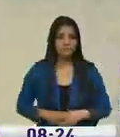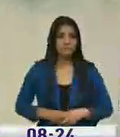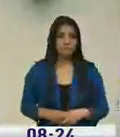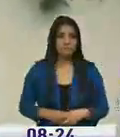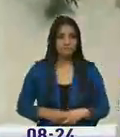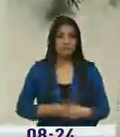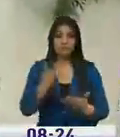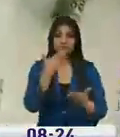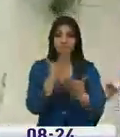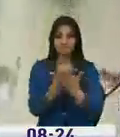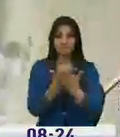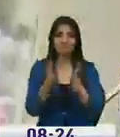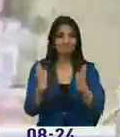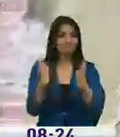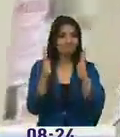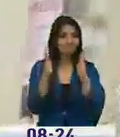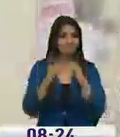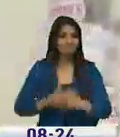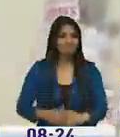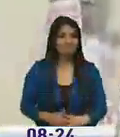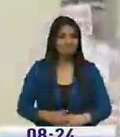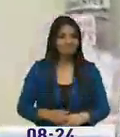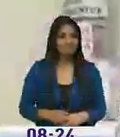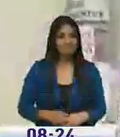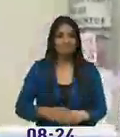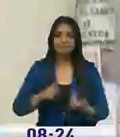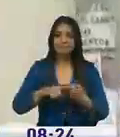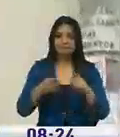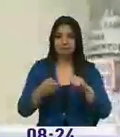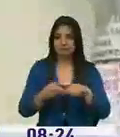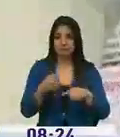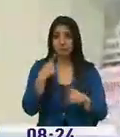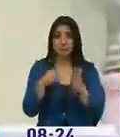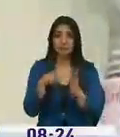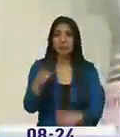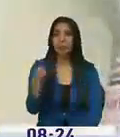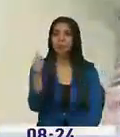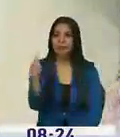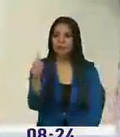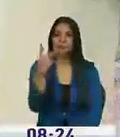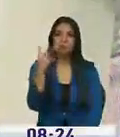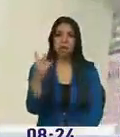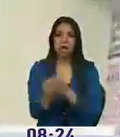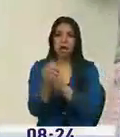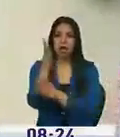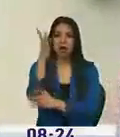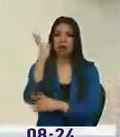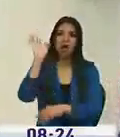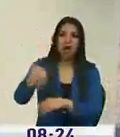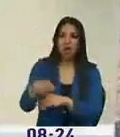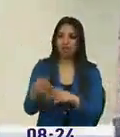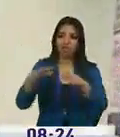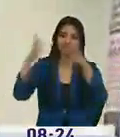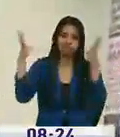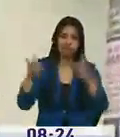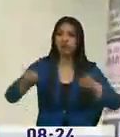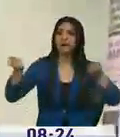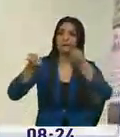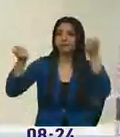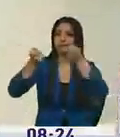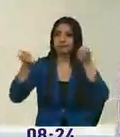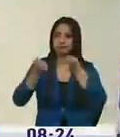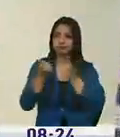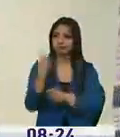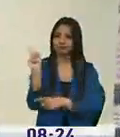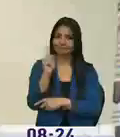esa aclaración. Así que, amigos televidentes, ya lo saben, no es oportuno que nosotros, los ciudadanos, podemos los árboles que están pues